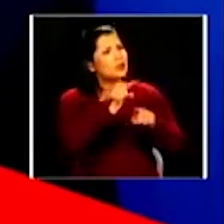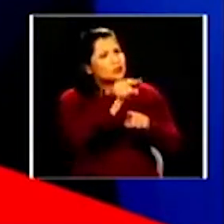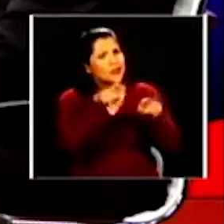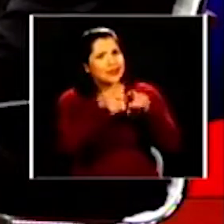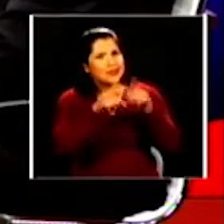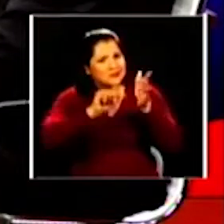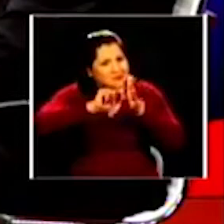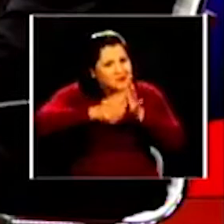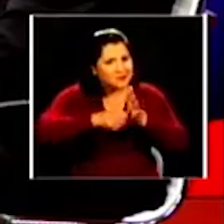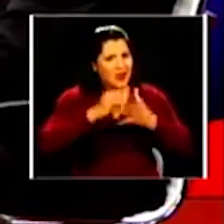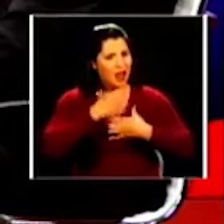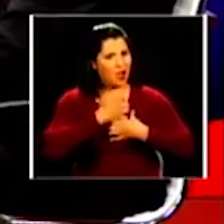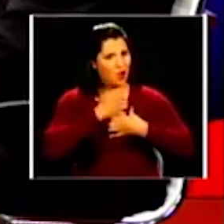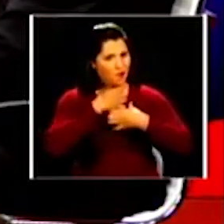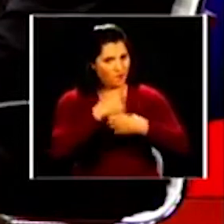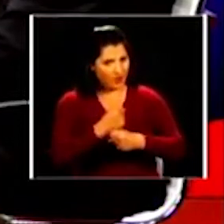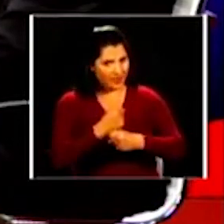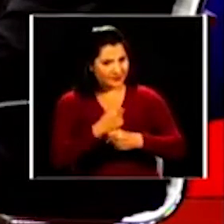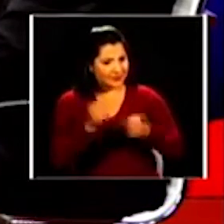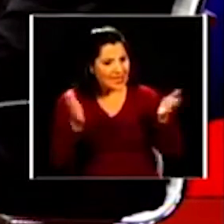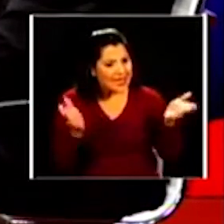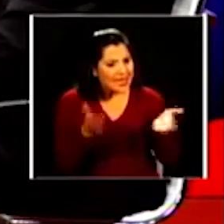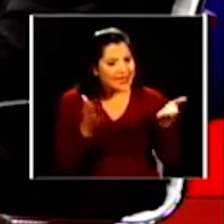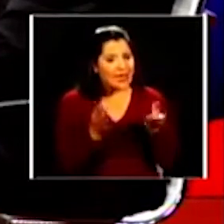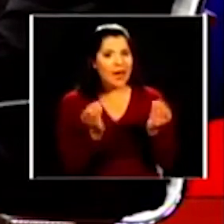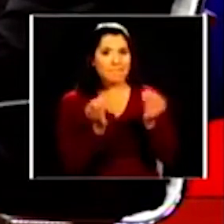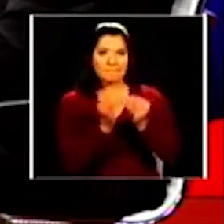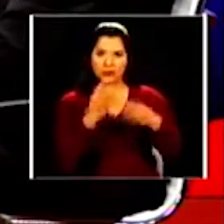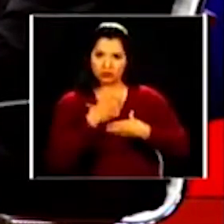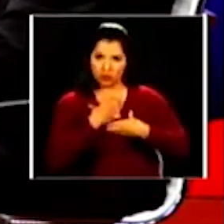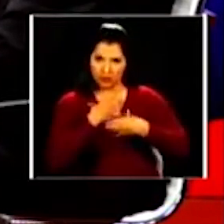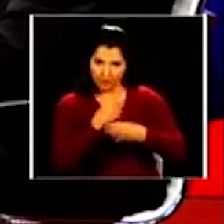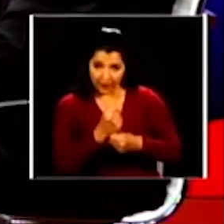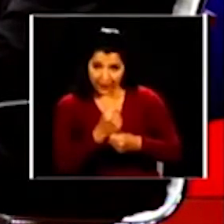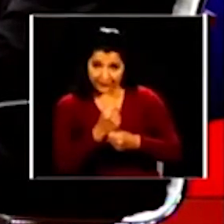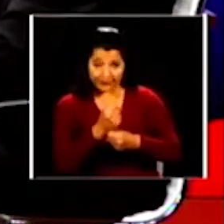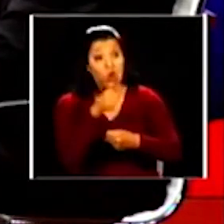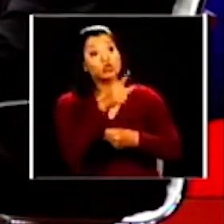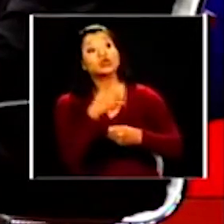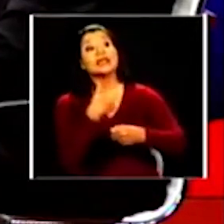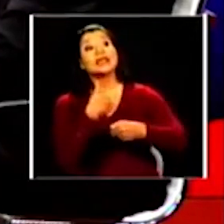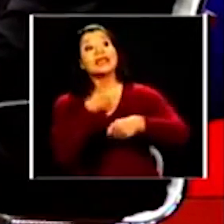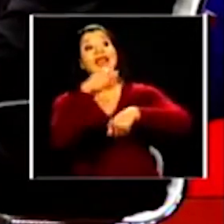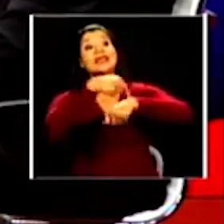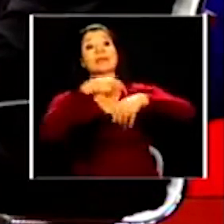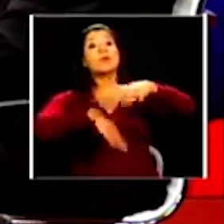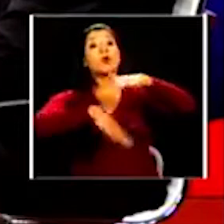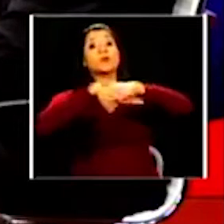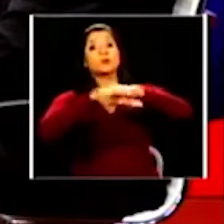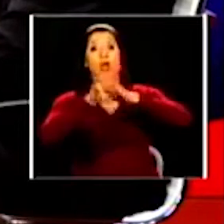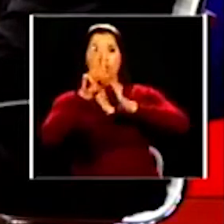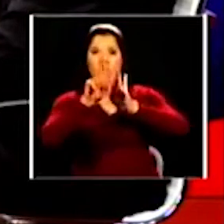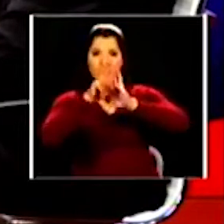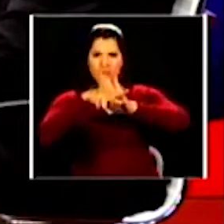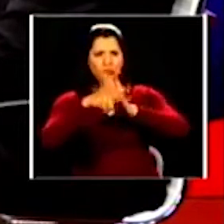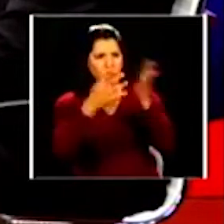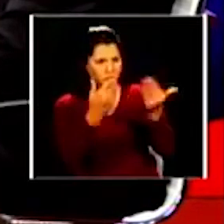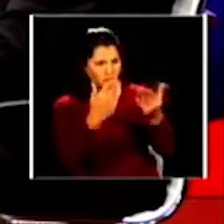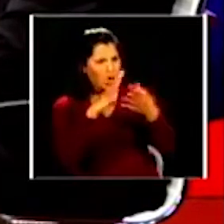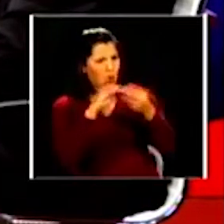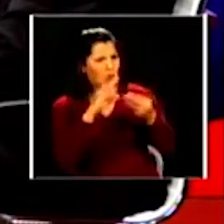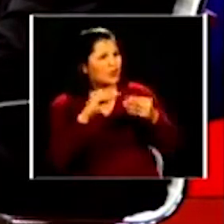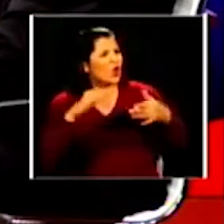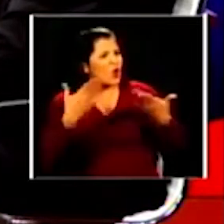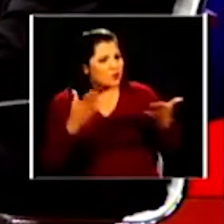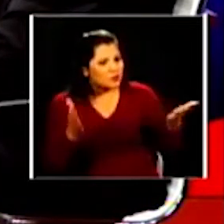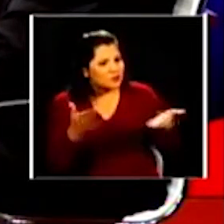la confianza, a generar más confianza. Tiene hasta un máximo de 2 minutos. Cuéntenos cómo generar más confianza para